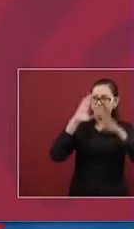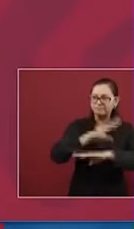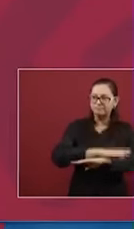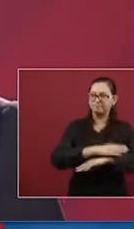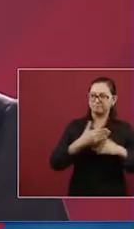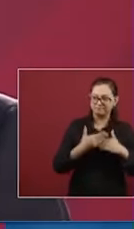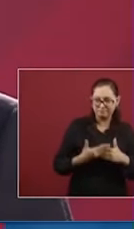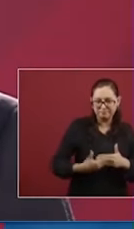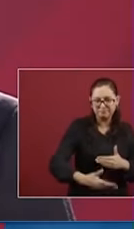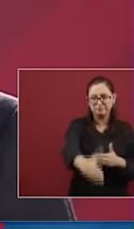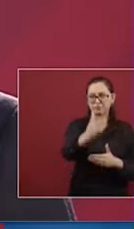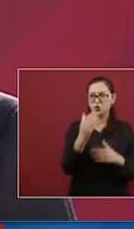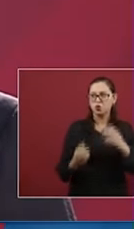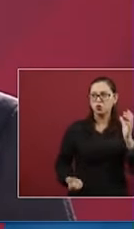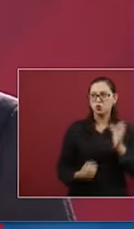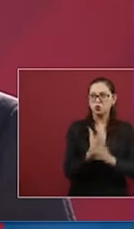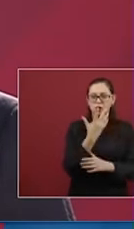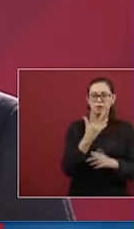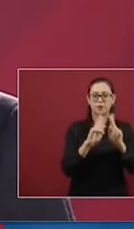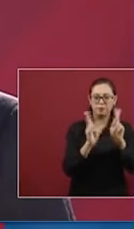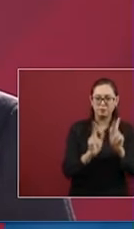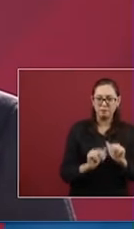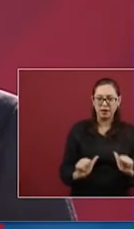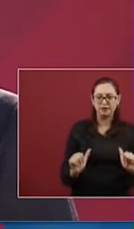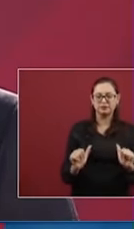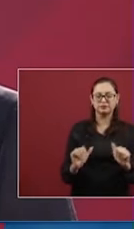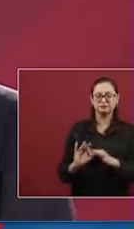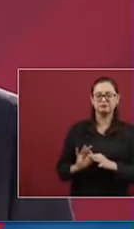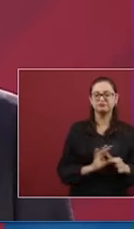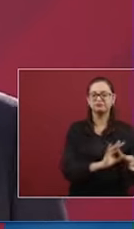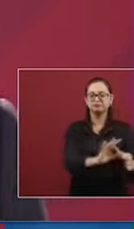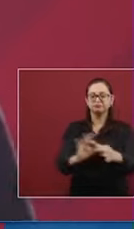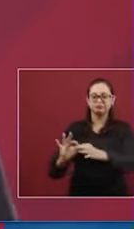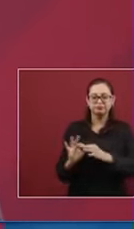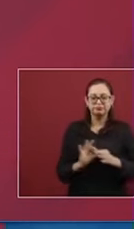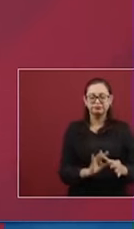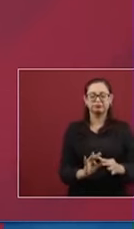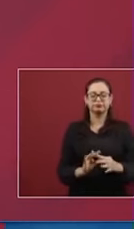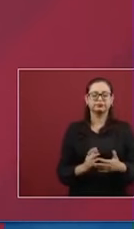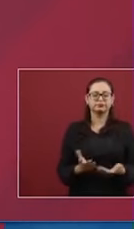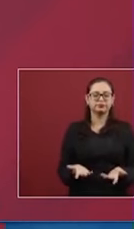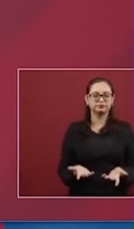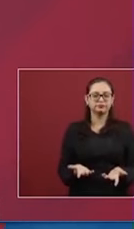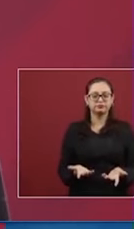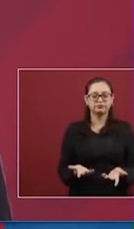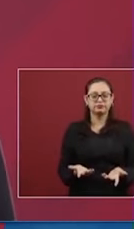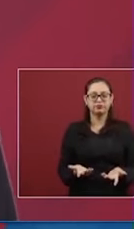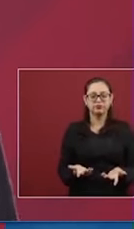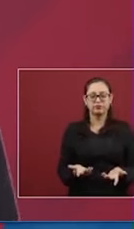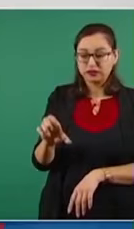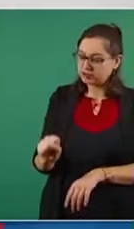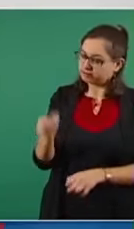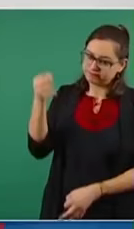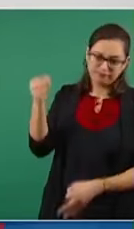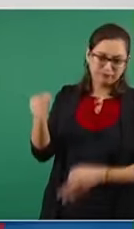relaciones diplomáticas. La Convención de Viena sobre Relaciones Diplomáticas, en su artículo 41, te